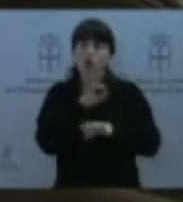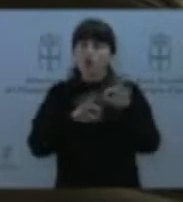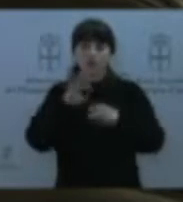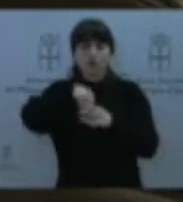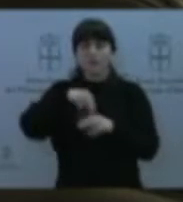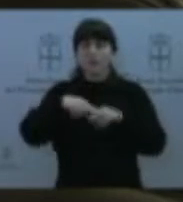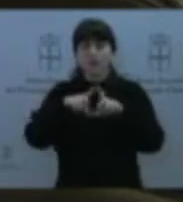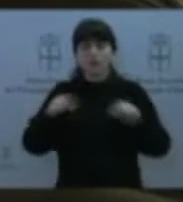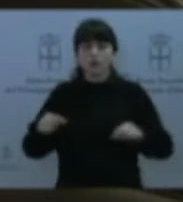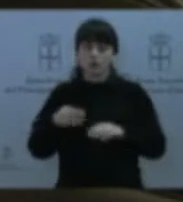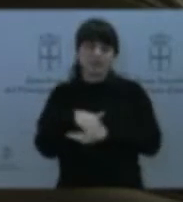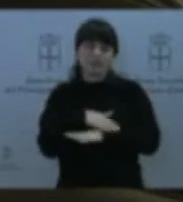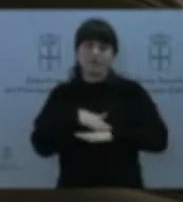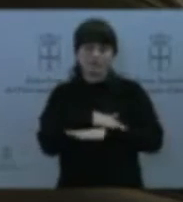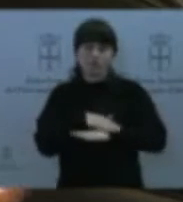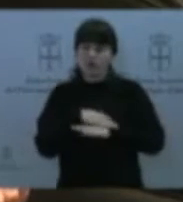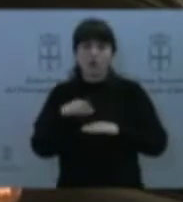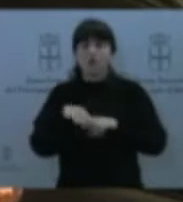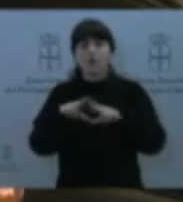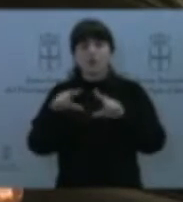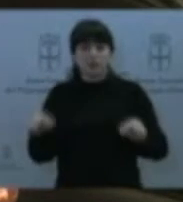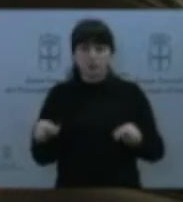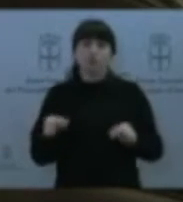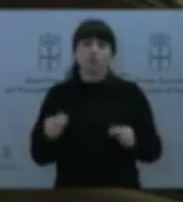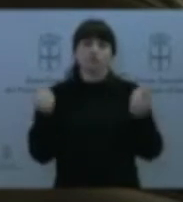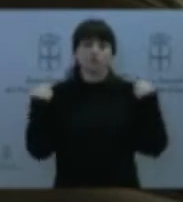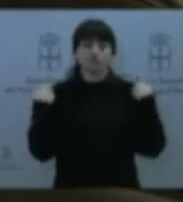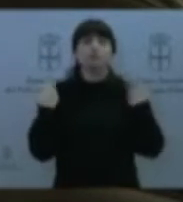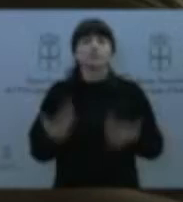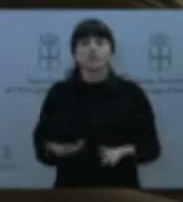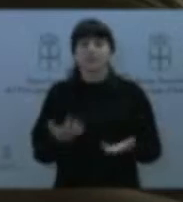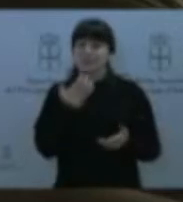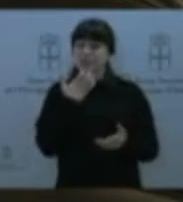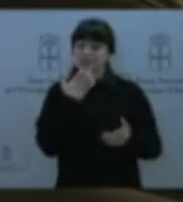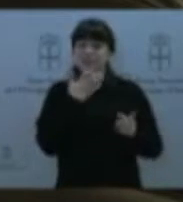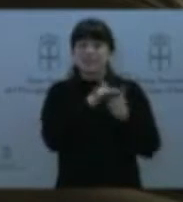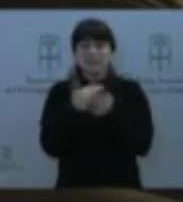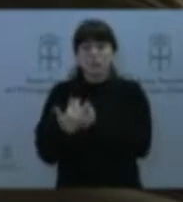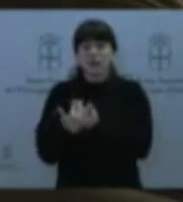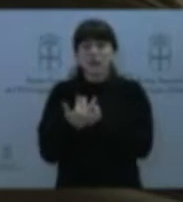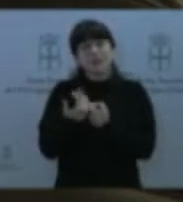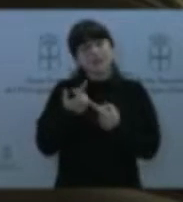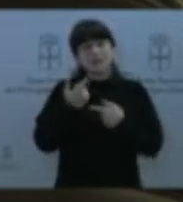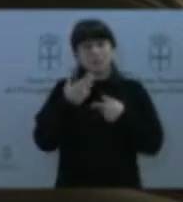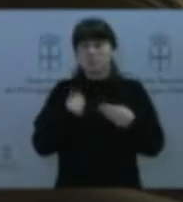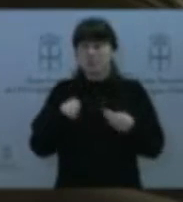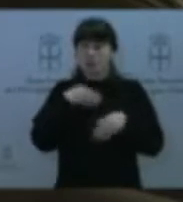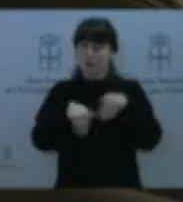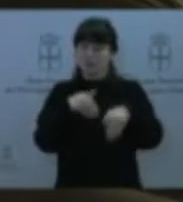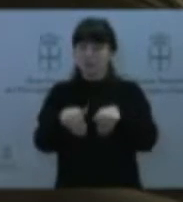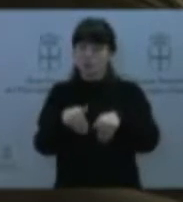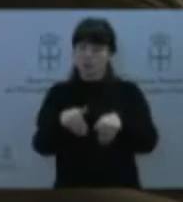también eso hubiera servido para que, en situaciones como la de esta convocatoria de plazas, insisto, indefinidas, no se hubieran cometido